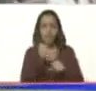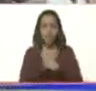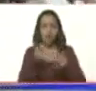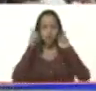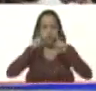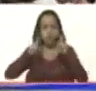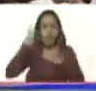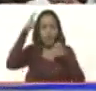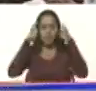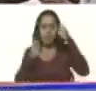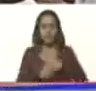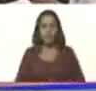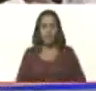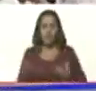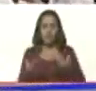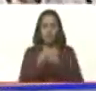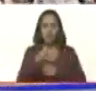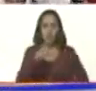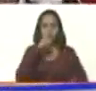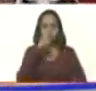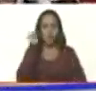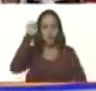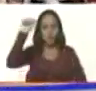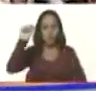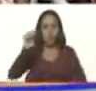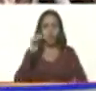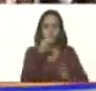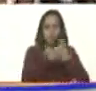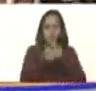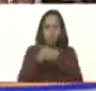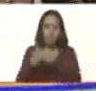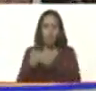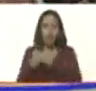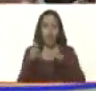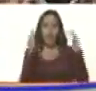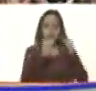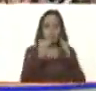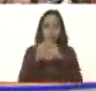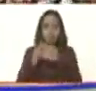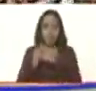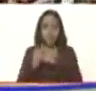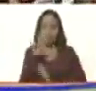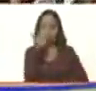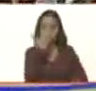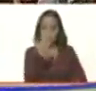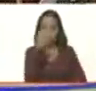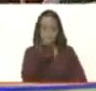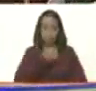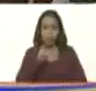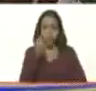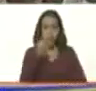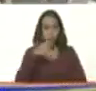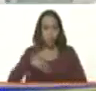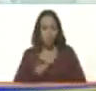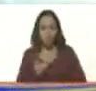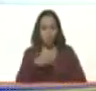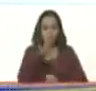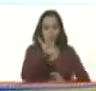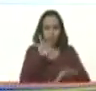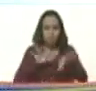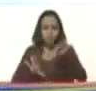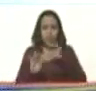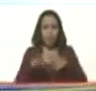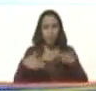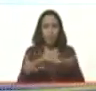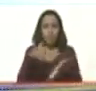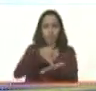método de trabajo de Nicolás Maduro, casa por casa, caso por caso y cara a cara, identificar allí las vulnerabilidades